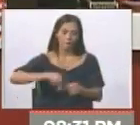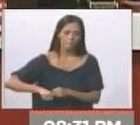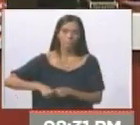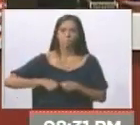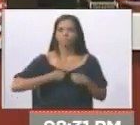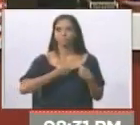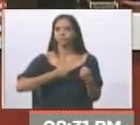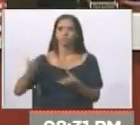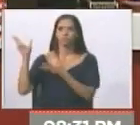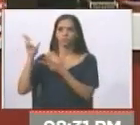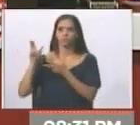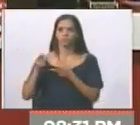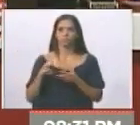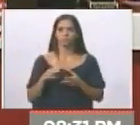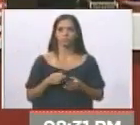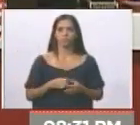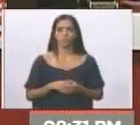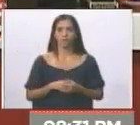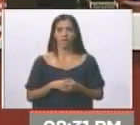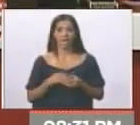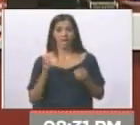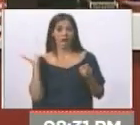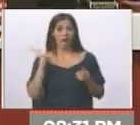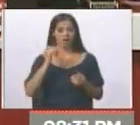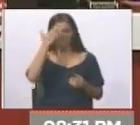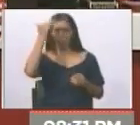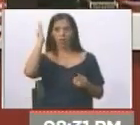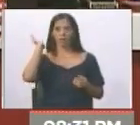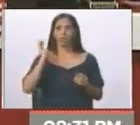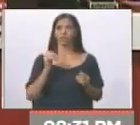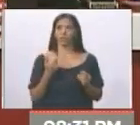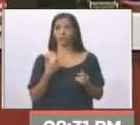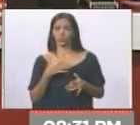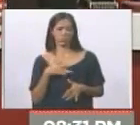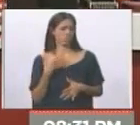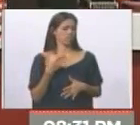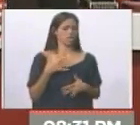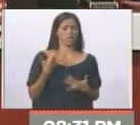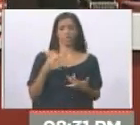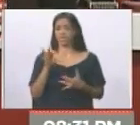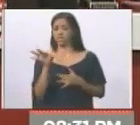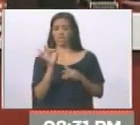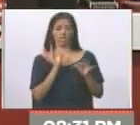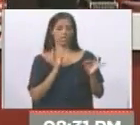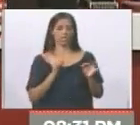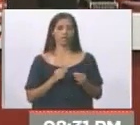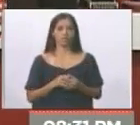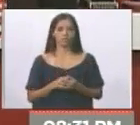igualito, no les importaba absolutamente nada. Vienen ahora con su hipocresía, con su indignación selectiva.